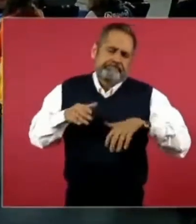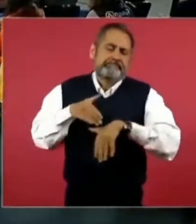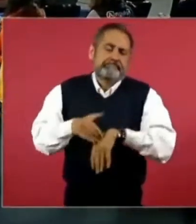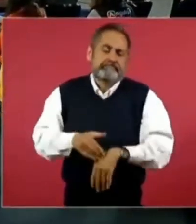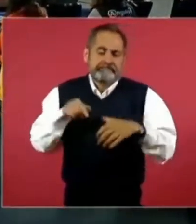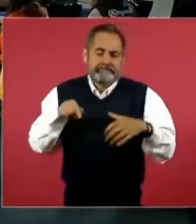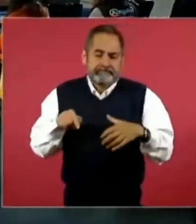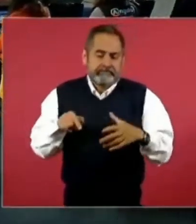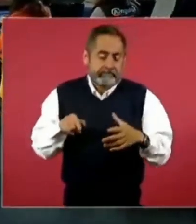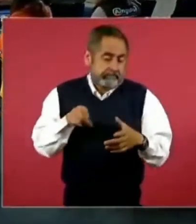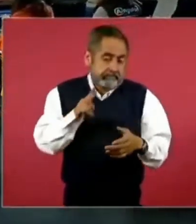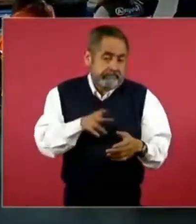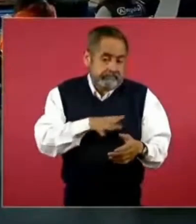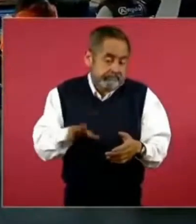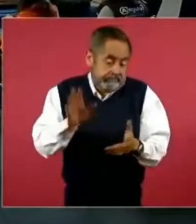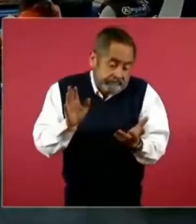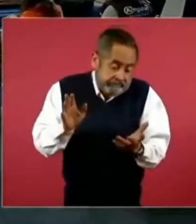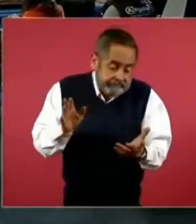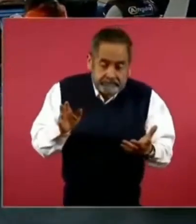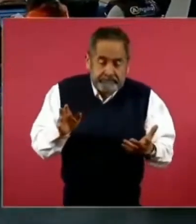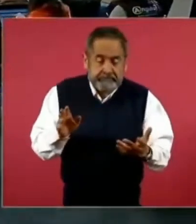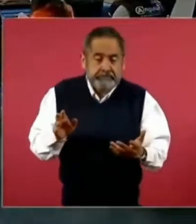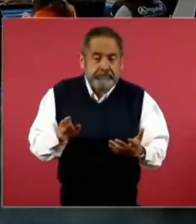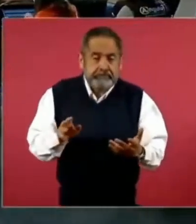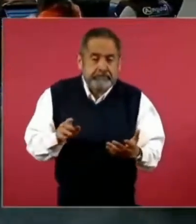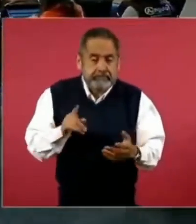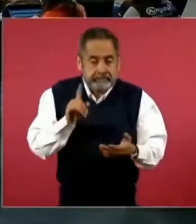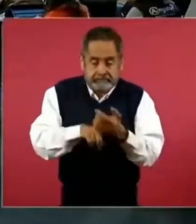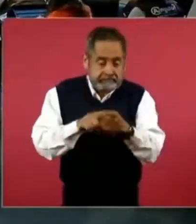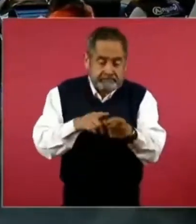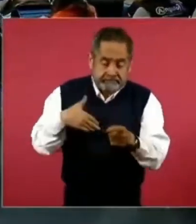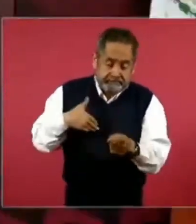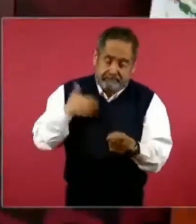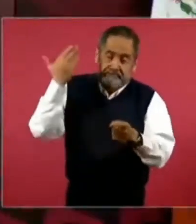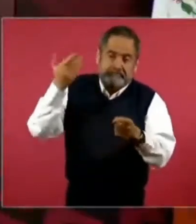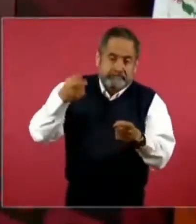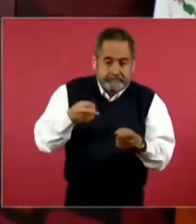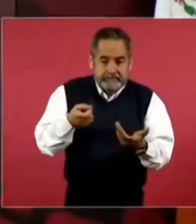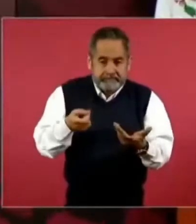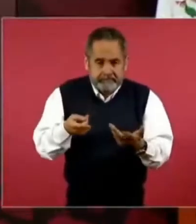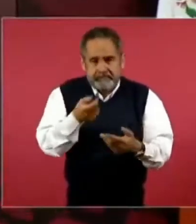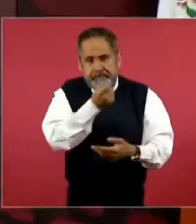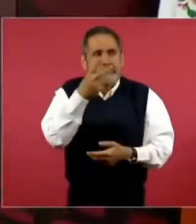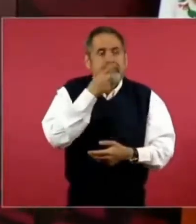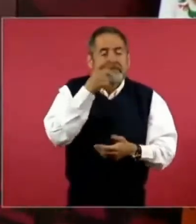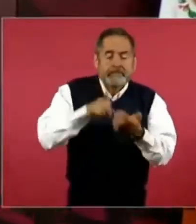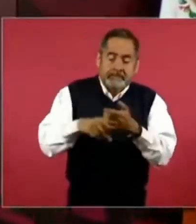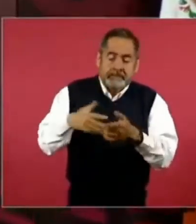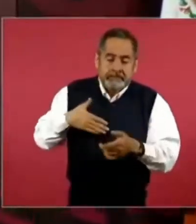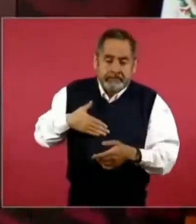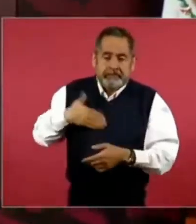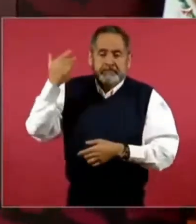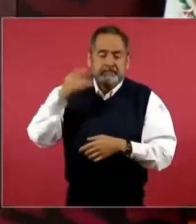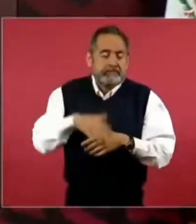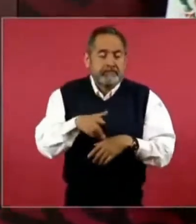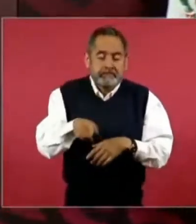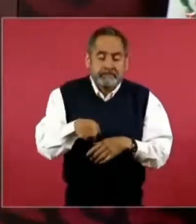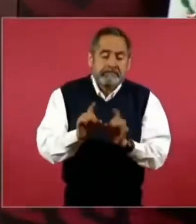Fue una hazaña, un milagro, dicen algunos, una